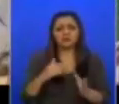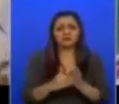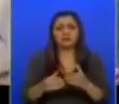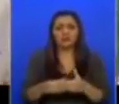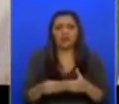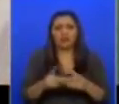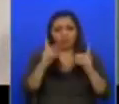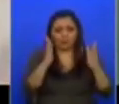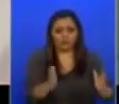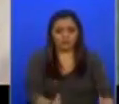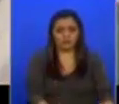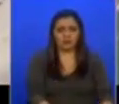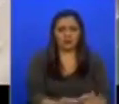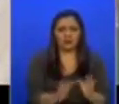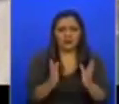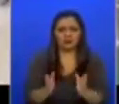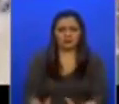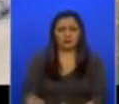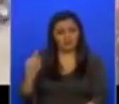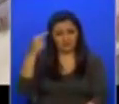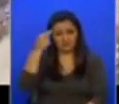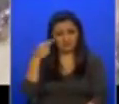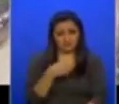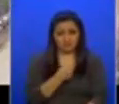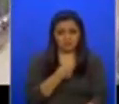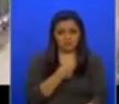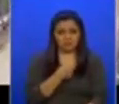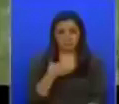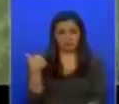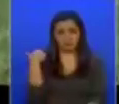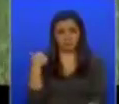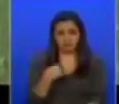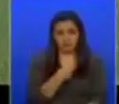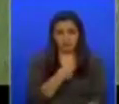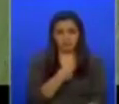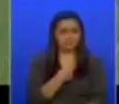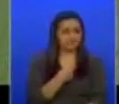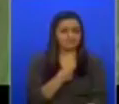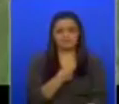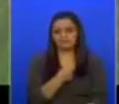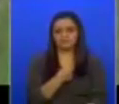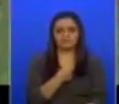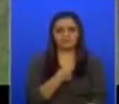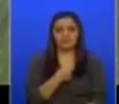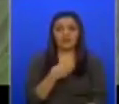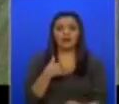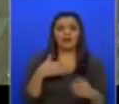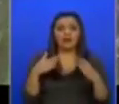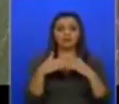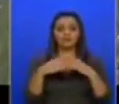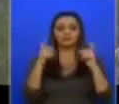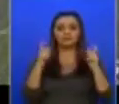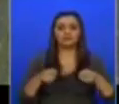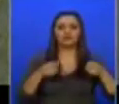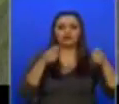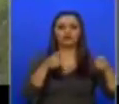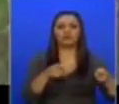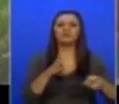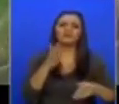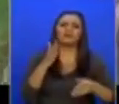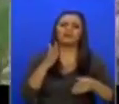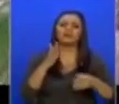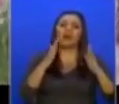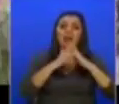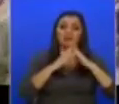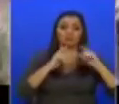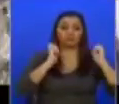promedio y eso no es obligación del Estado. Las casas deben instalarse en lotes con servicio, no donde sea y